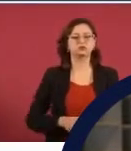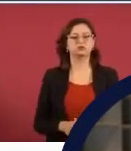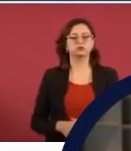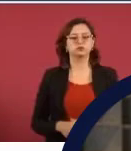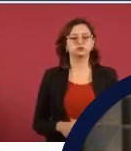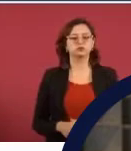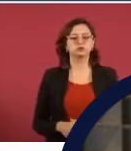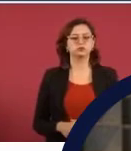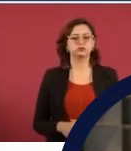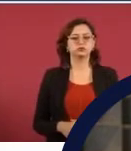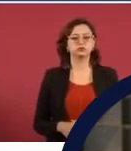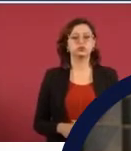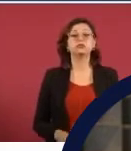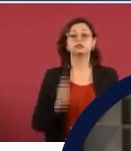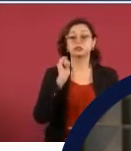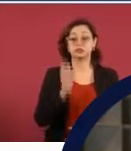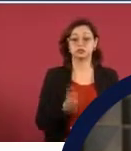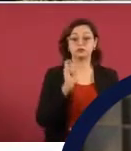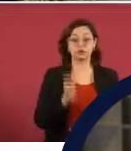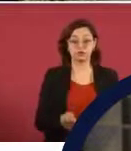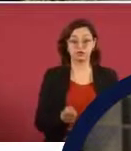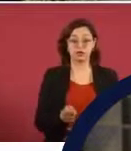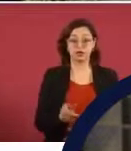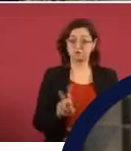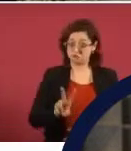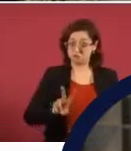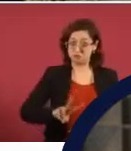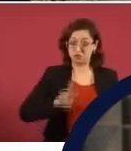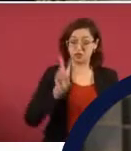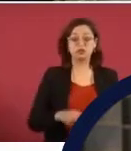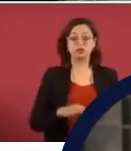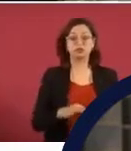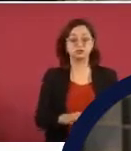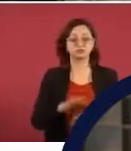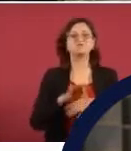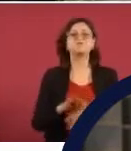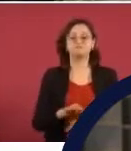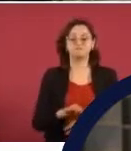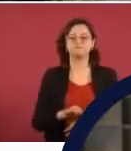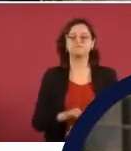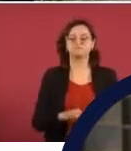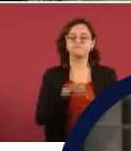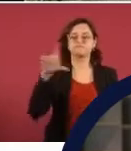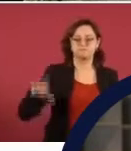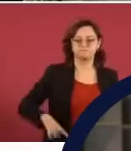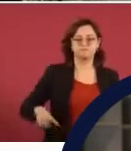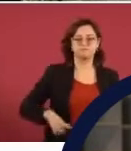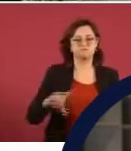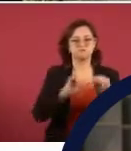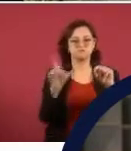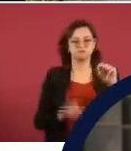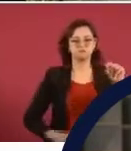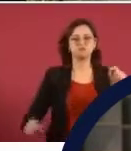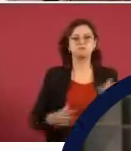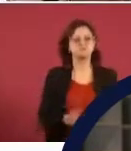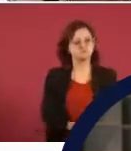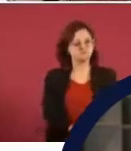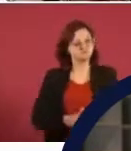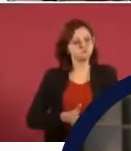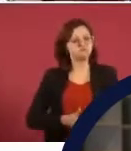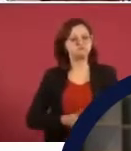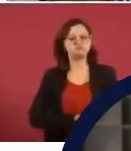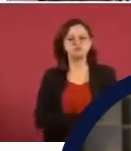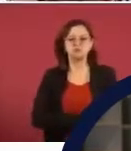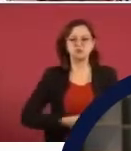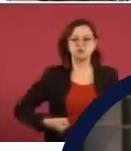bien. Y desde luego desterrar la corrupción y que se termine la impunidad y que se serene el país,